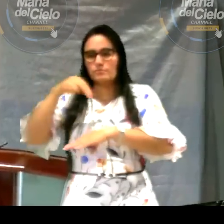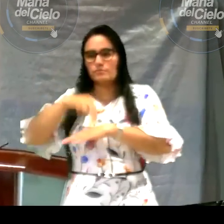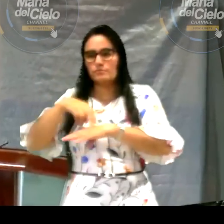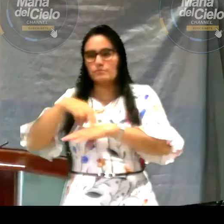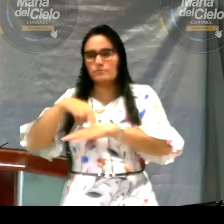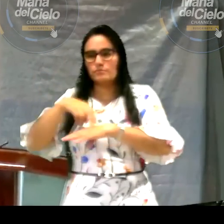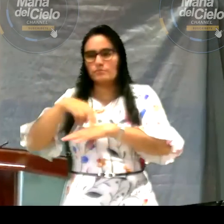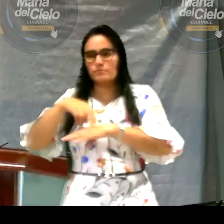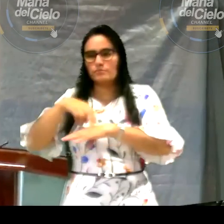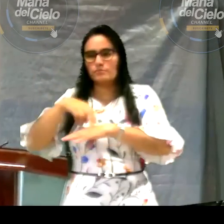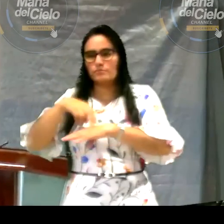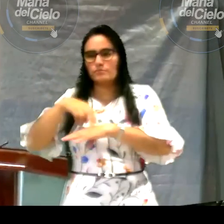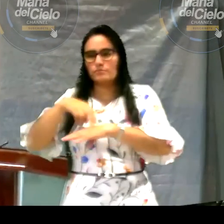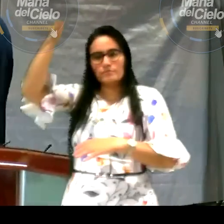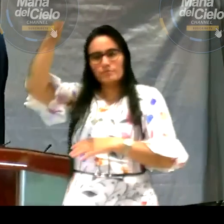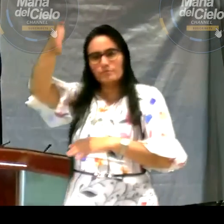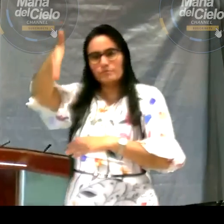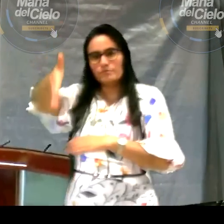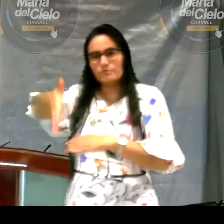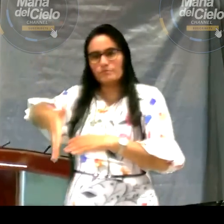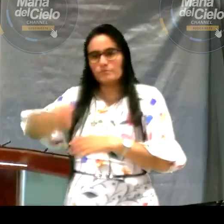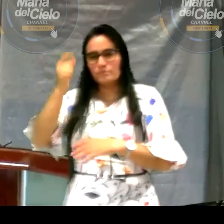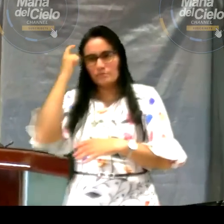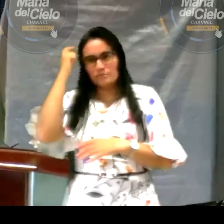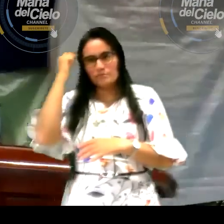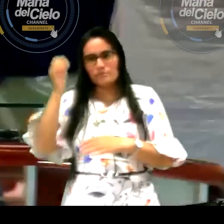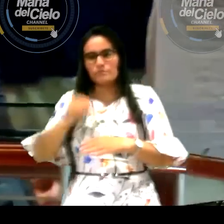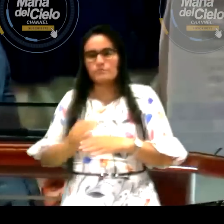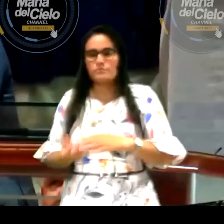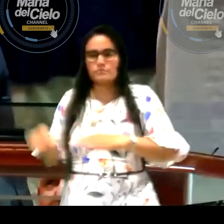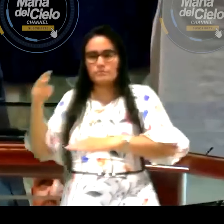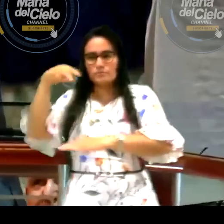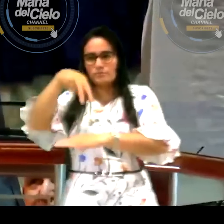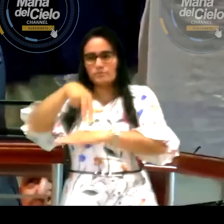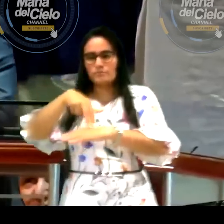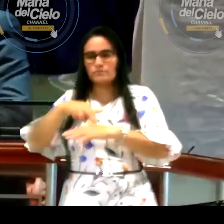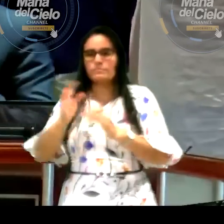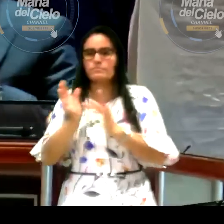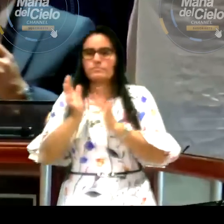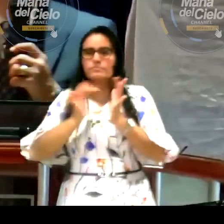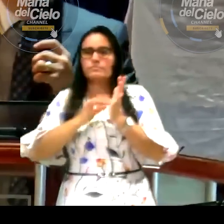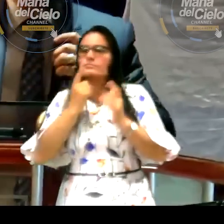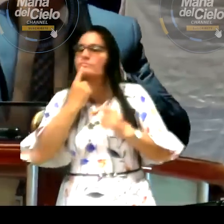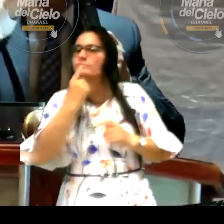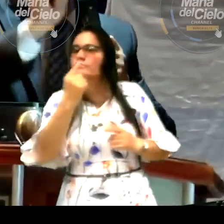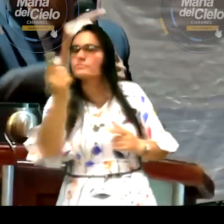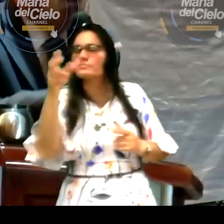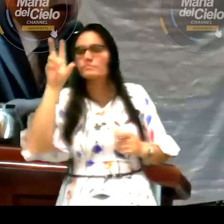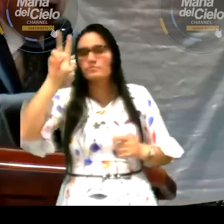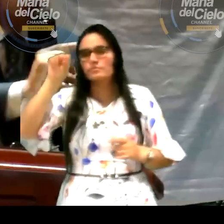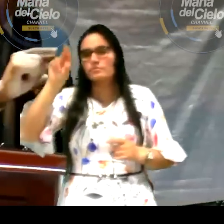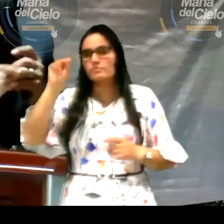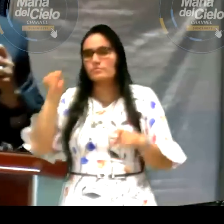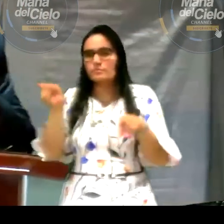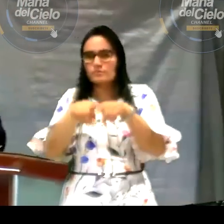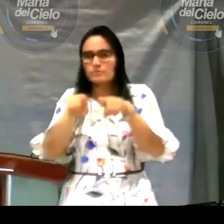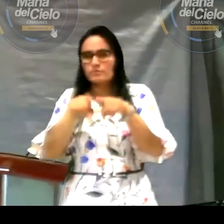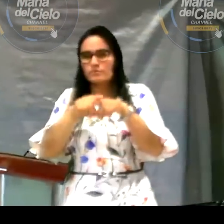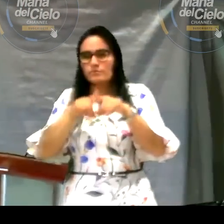O sea que ella creía en la resurrección. Jesús le dice: no, no, no, tu hermano resucitará ahora.